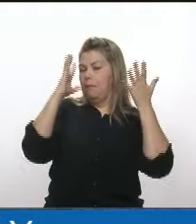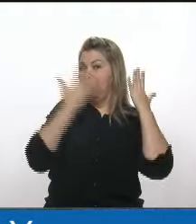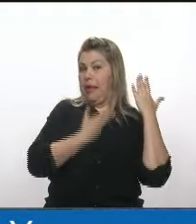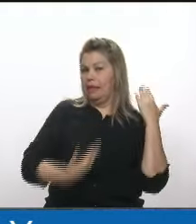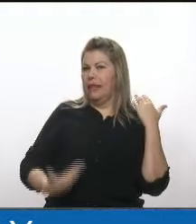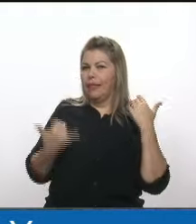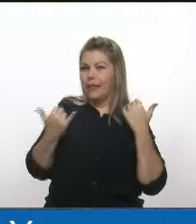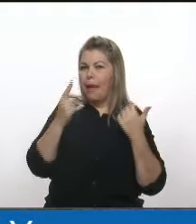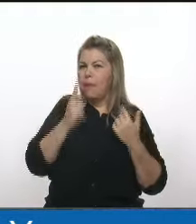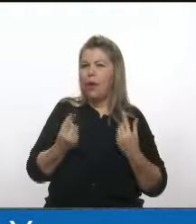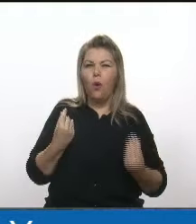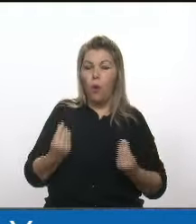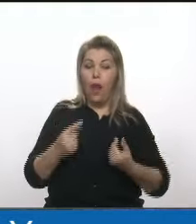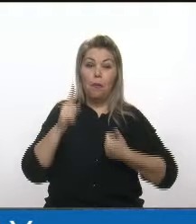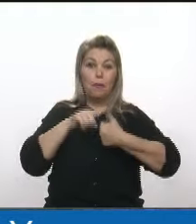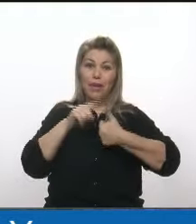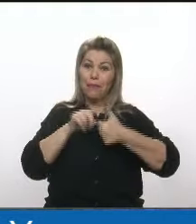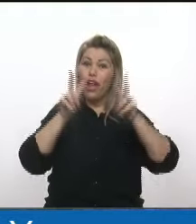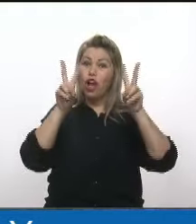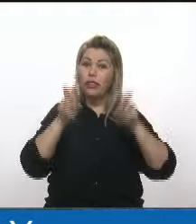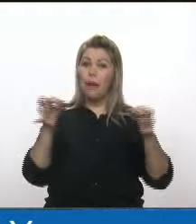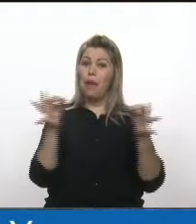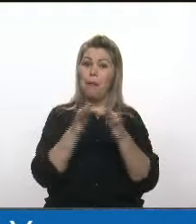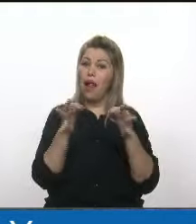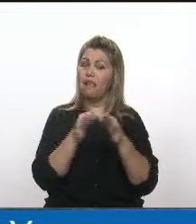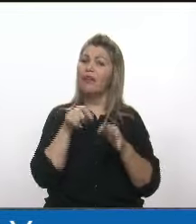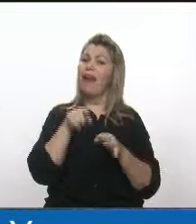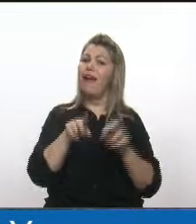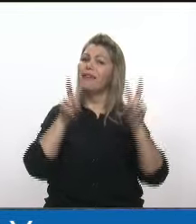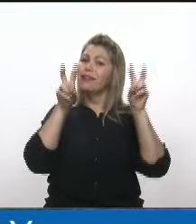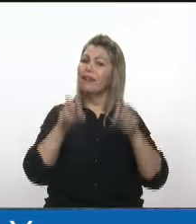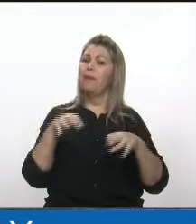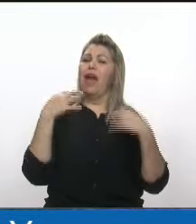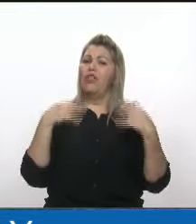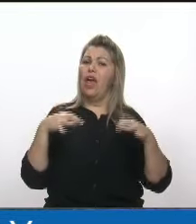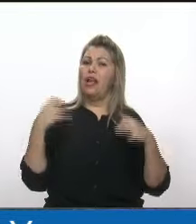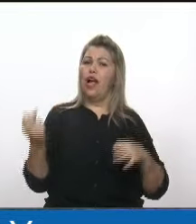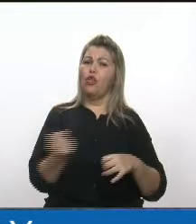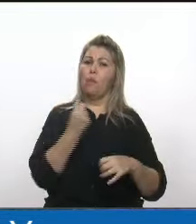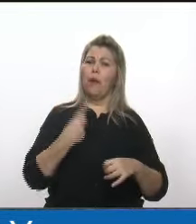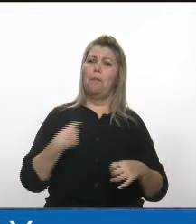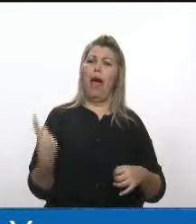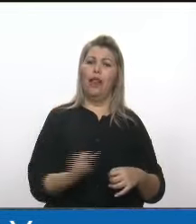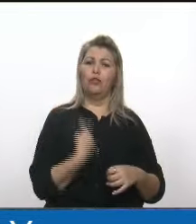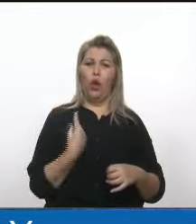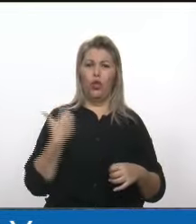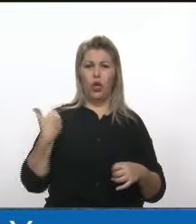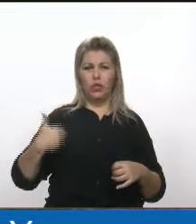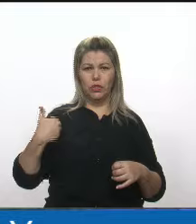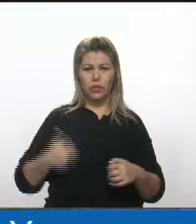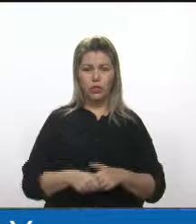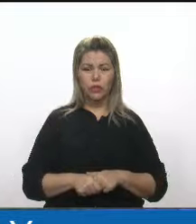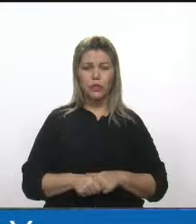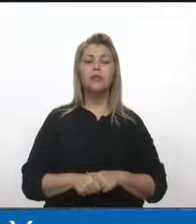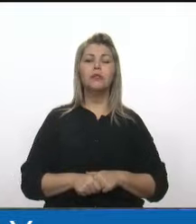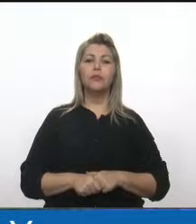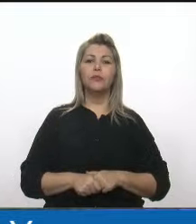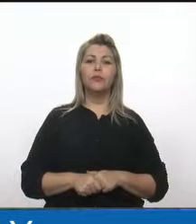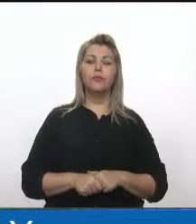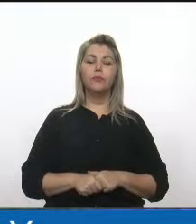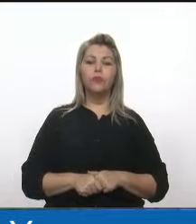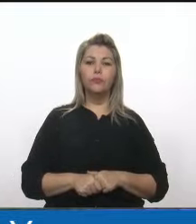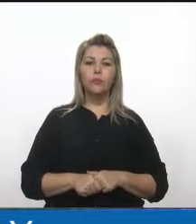primera como dije es la cuestión malvinas que es una cuestión sumamente importante para los argentinos para todos los